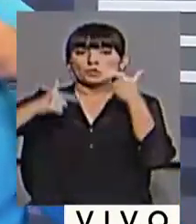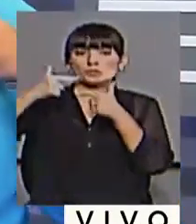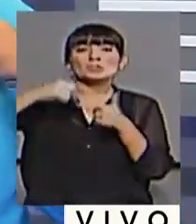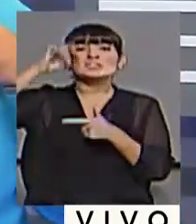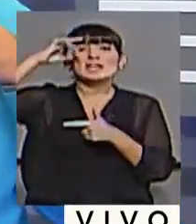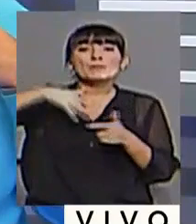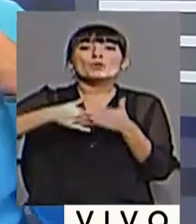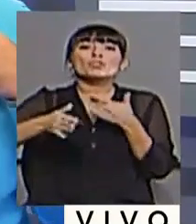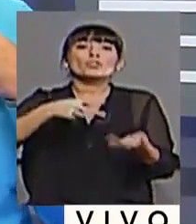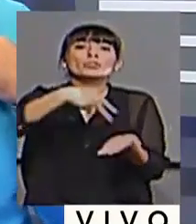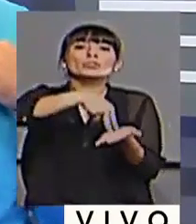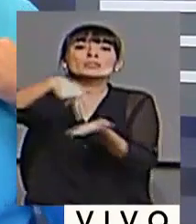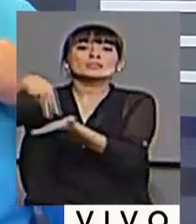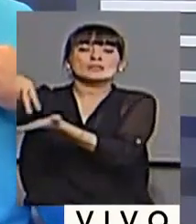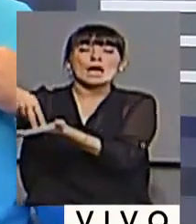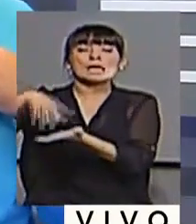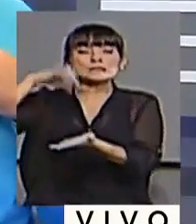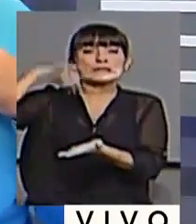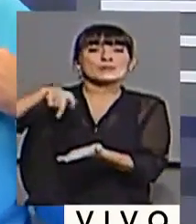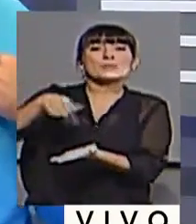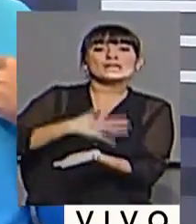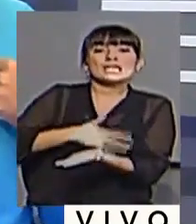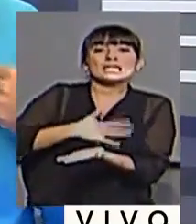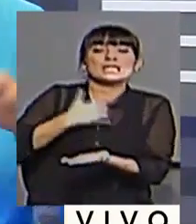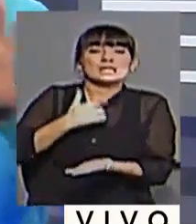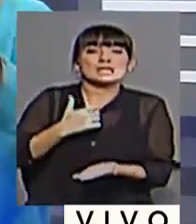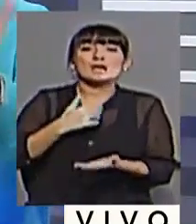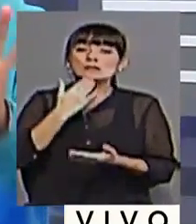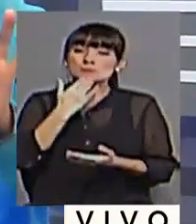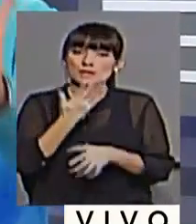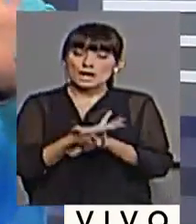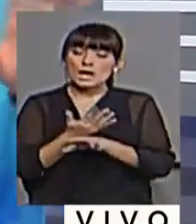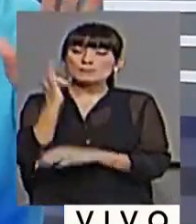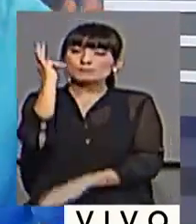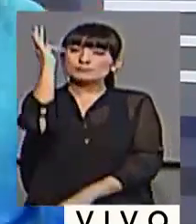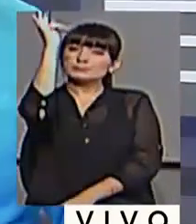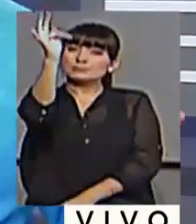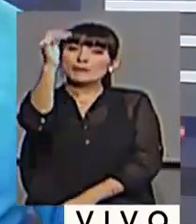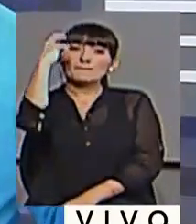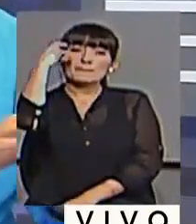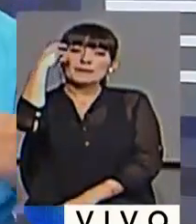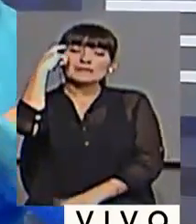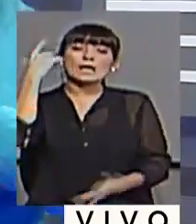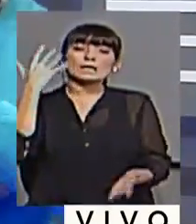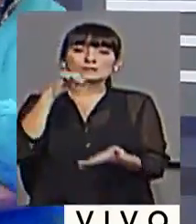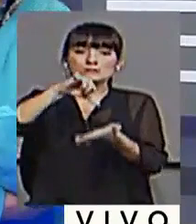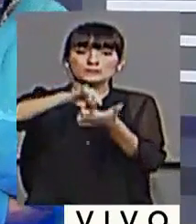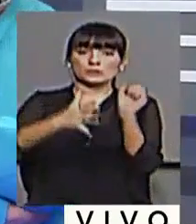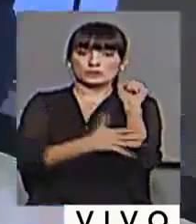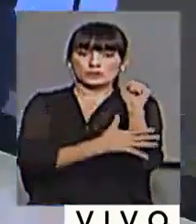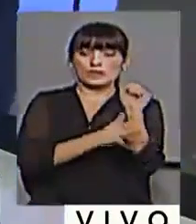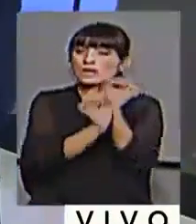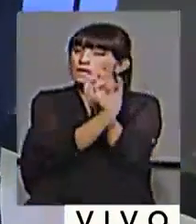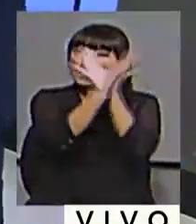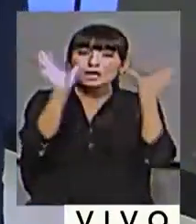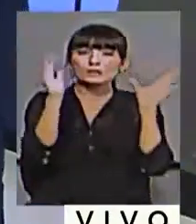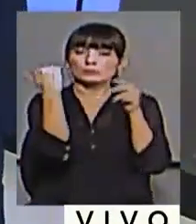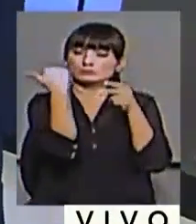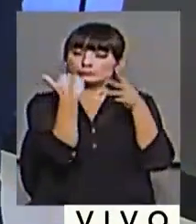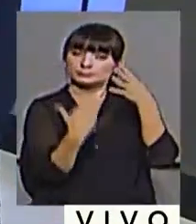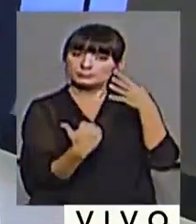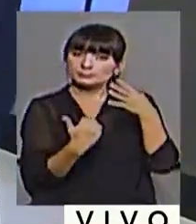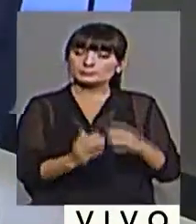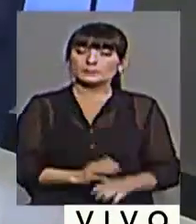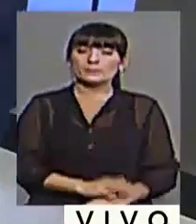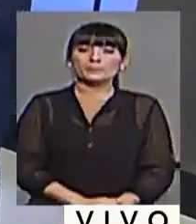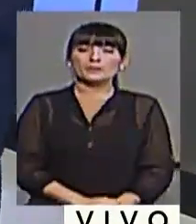nosotros además sabemos que queremos proyección de la centroizquierda. Clarito para todos los que nos escuchan. Rodrigo, voy contigo, Germán. Sí, en